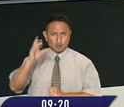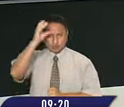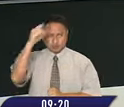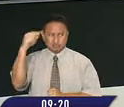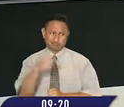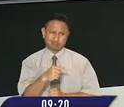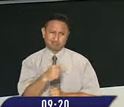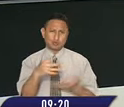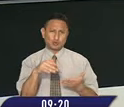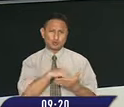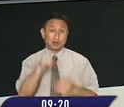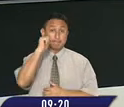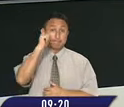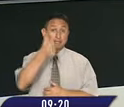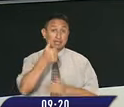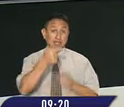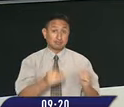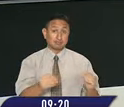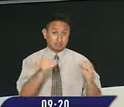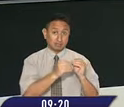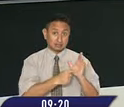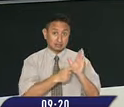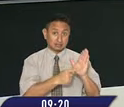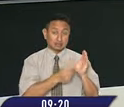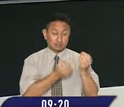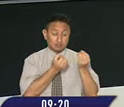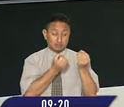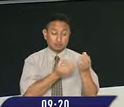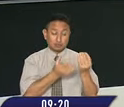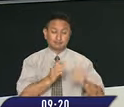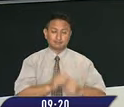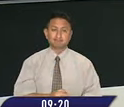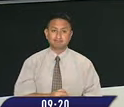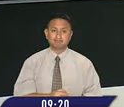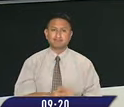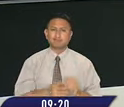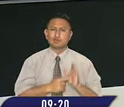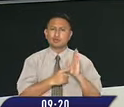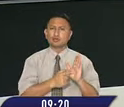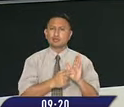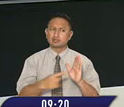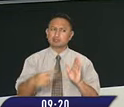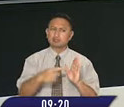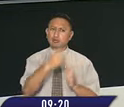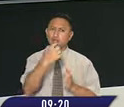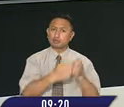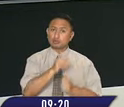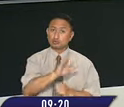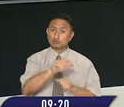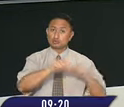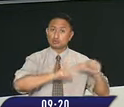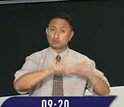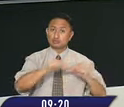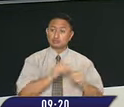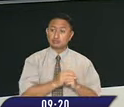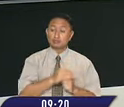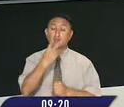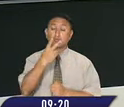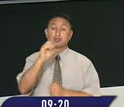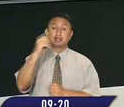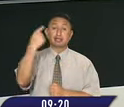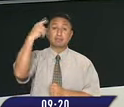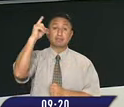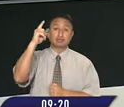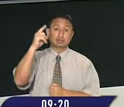En una siguiente entrega les compartiremos algunas declaraciones que revelan irregularidades sobre la administración de los más de 20 millones en